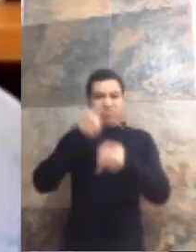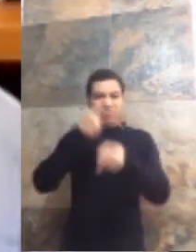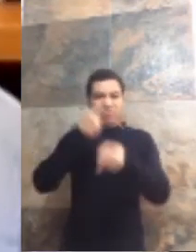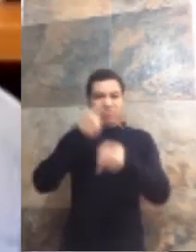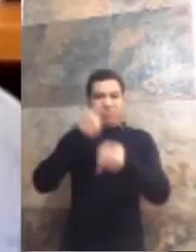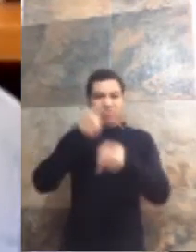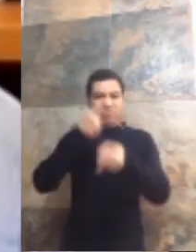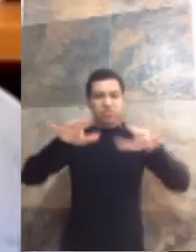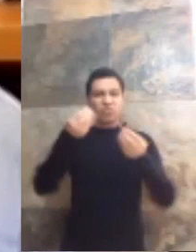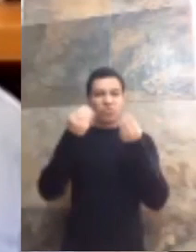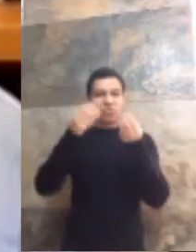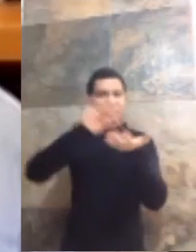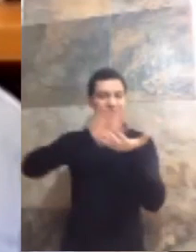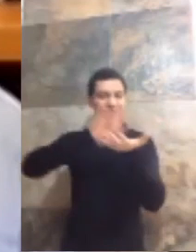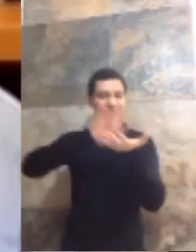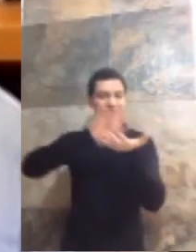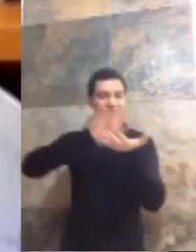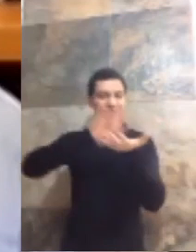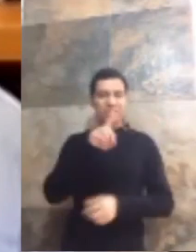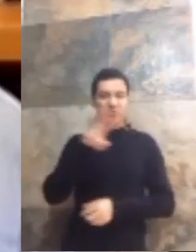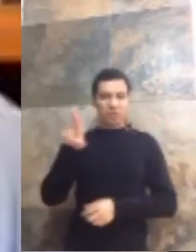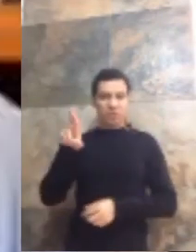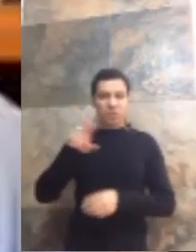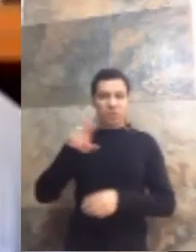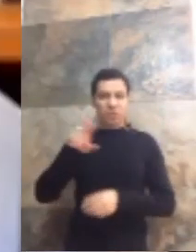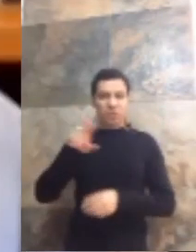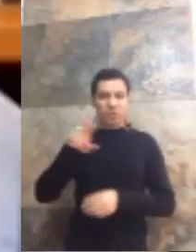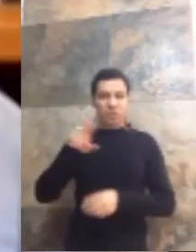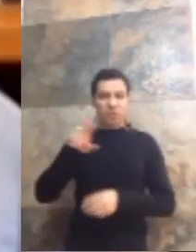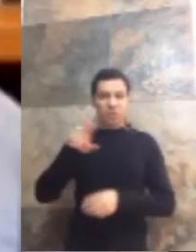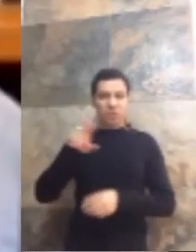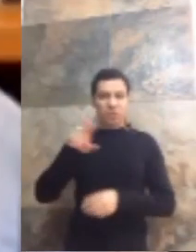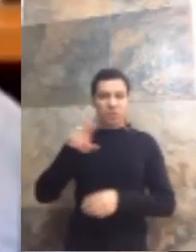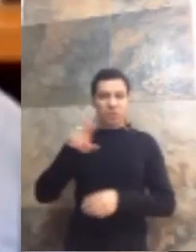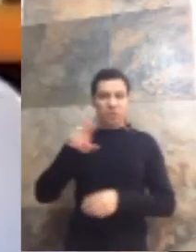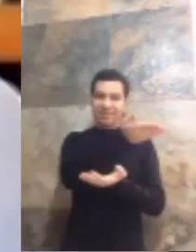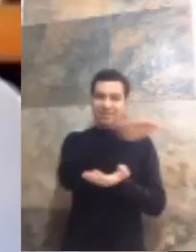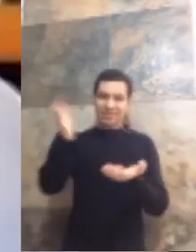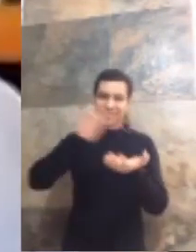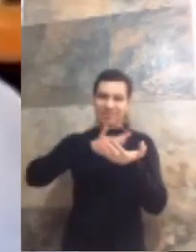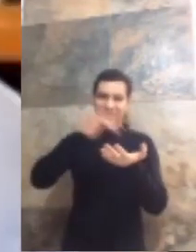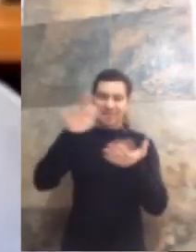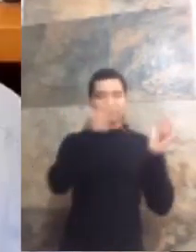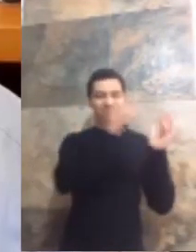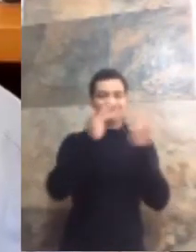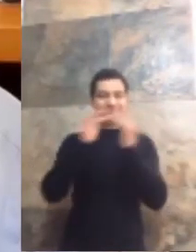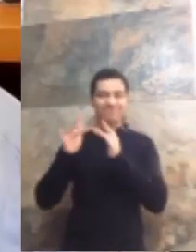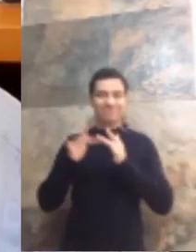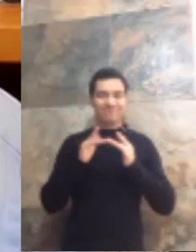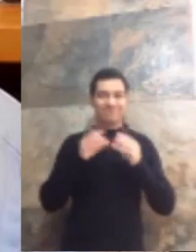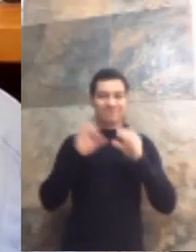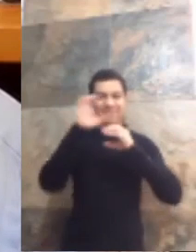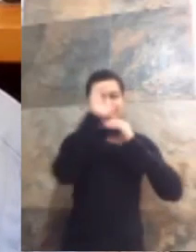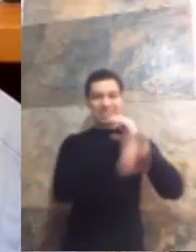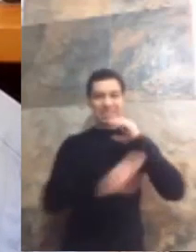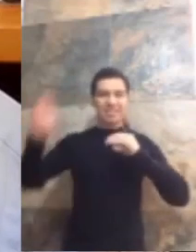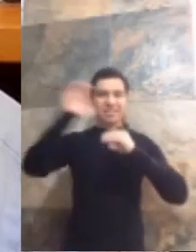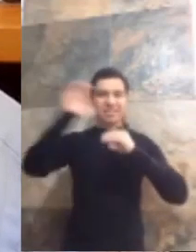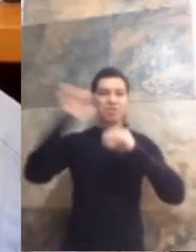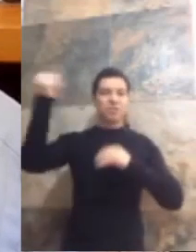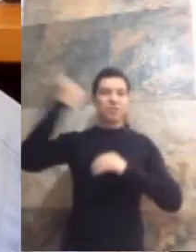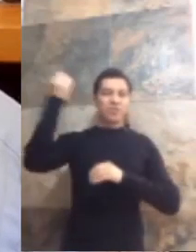gracias al doctor, muchísimas gracias a todos por estar enlazados en este ciclo de conferencias La ciudad y la